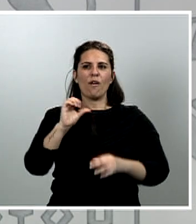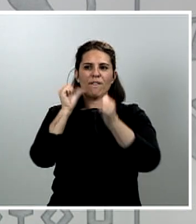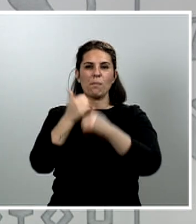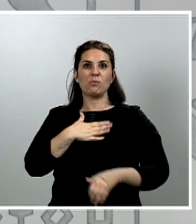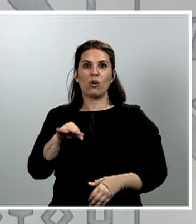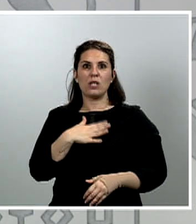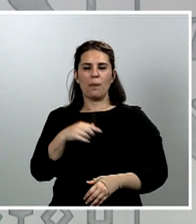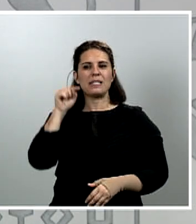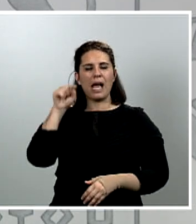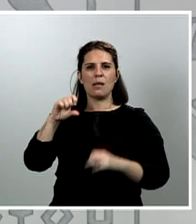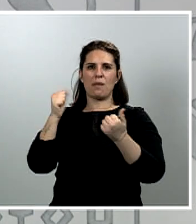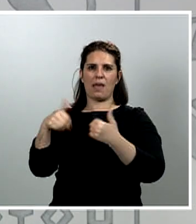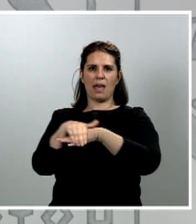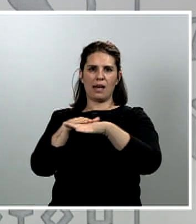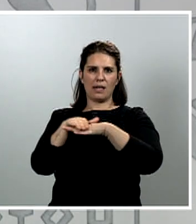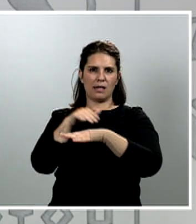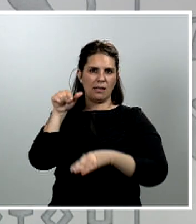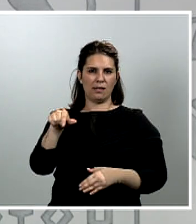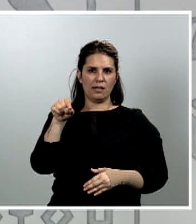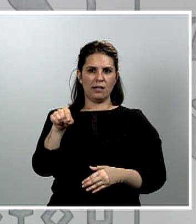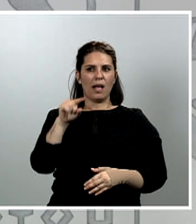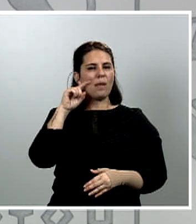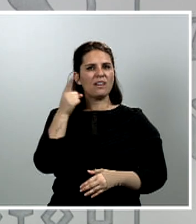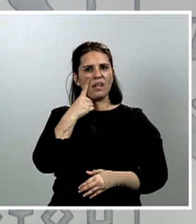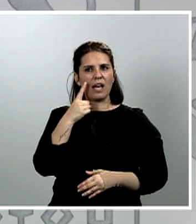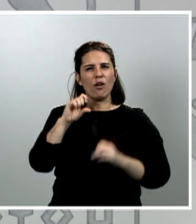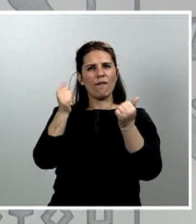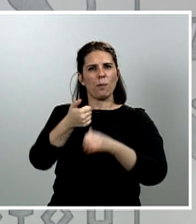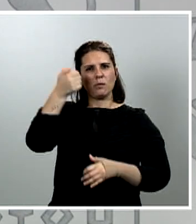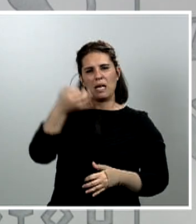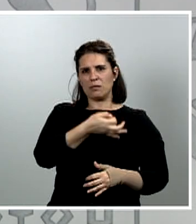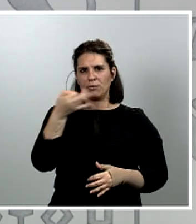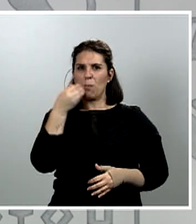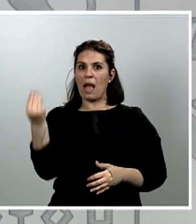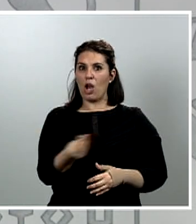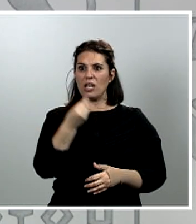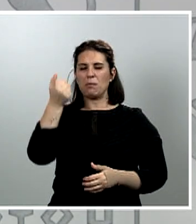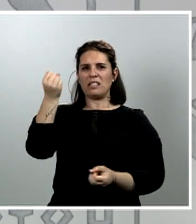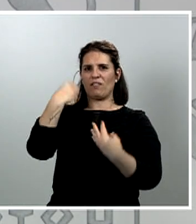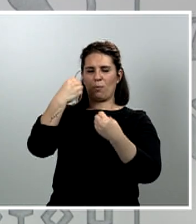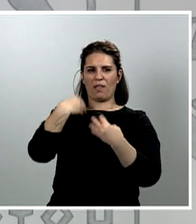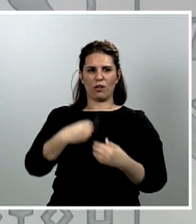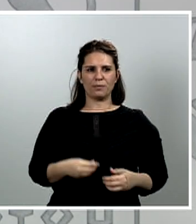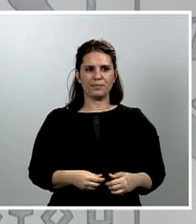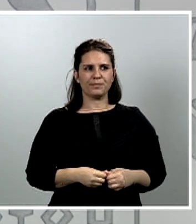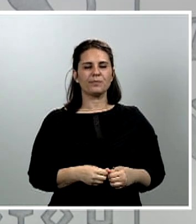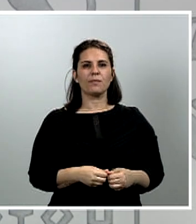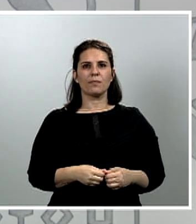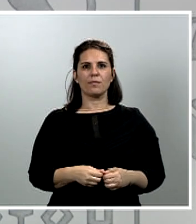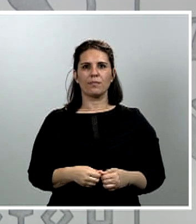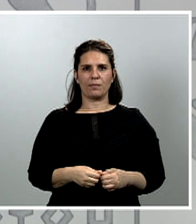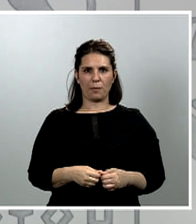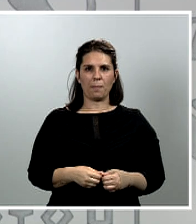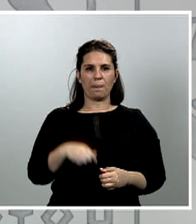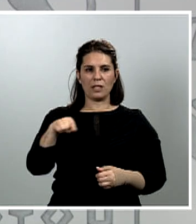en identificar los que son mejores, más factibles y que nos van a aportar más información. O sea, todo eso es preparación para esa desescalada. Y